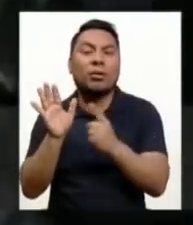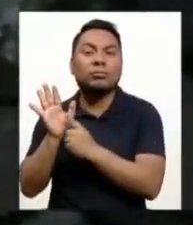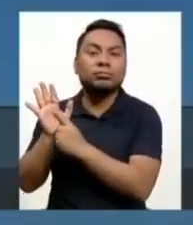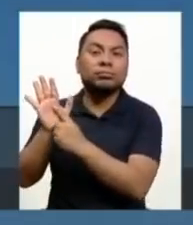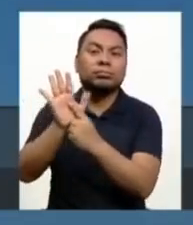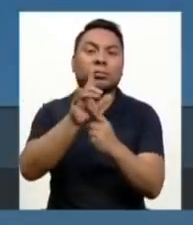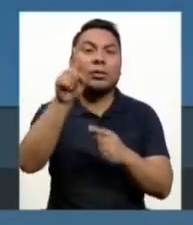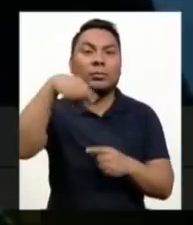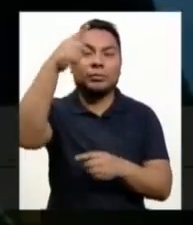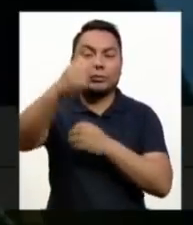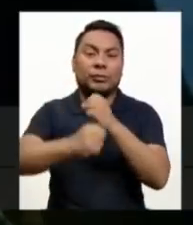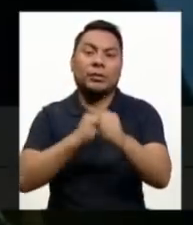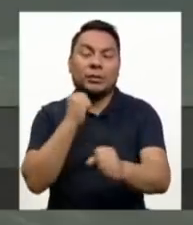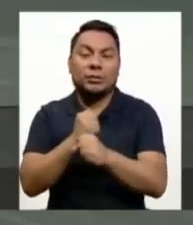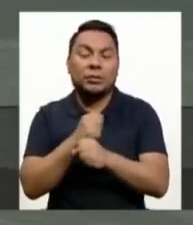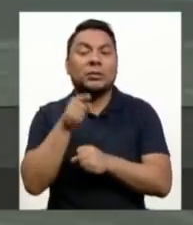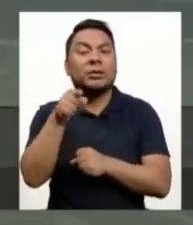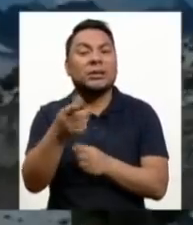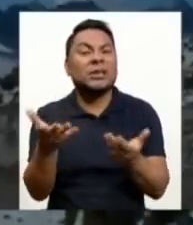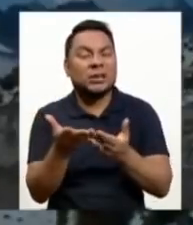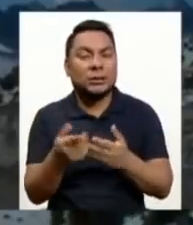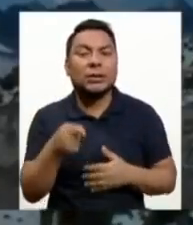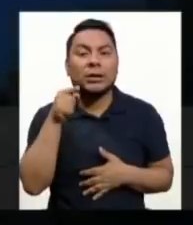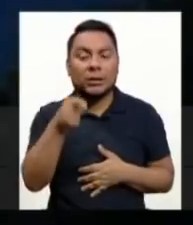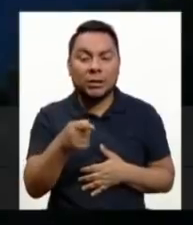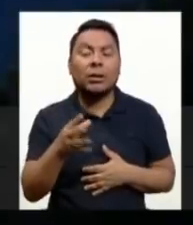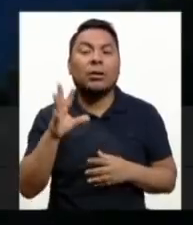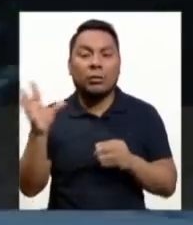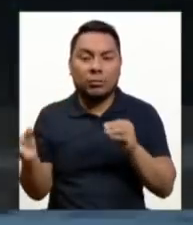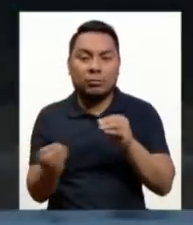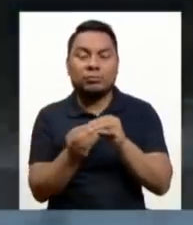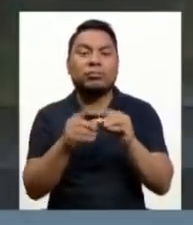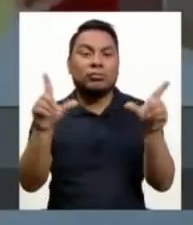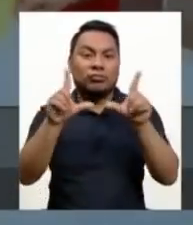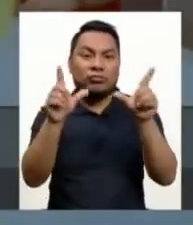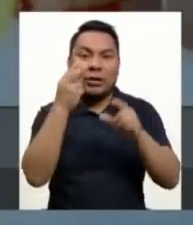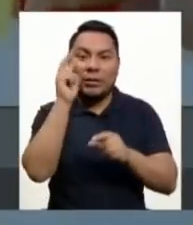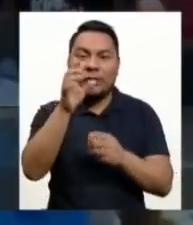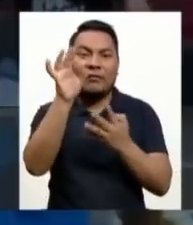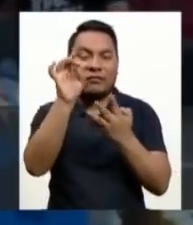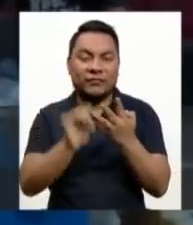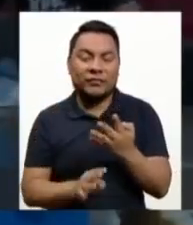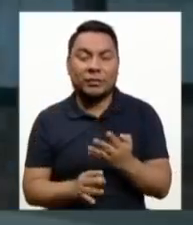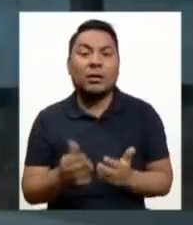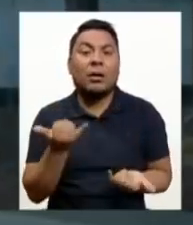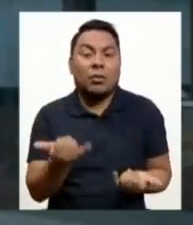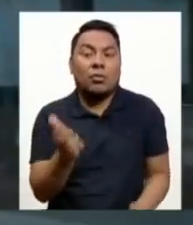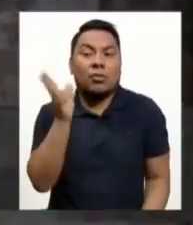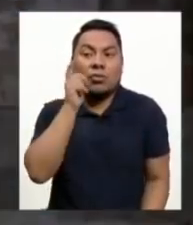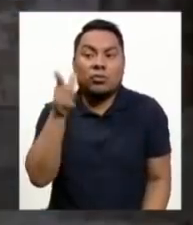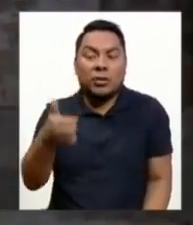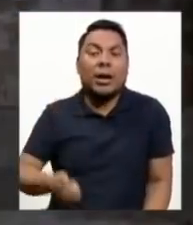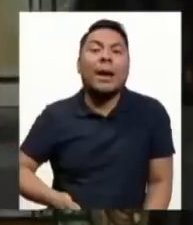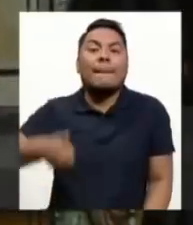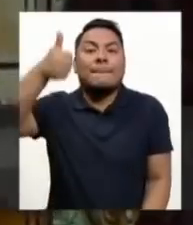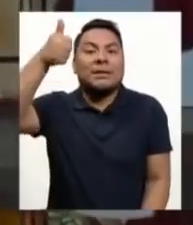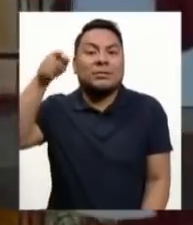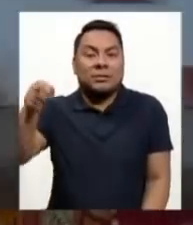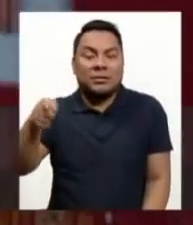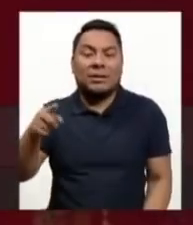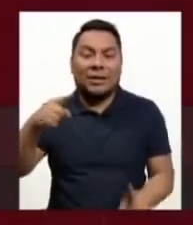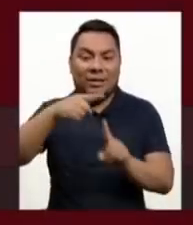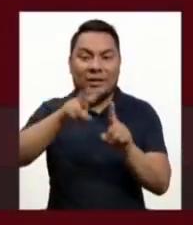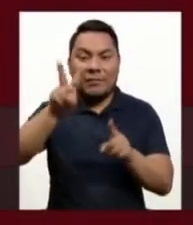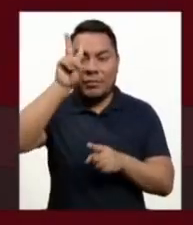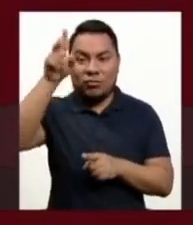próximo año y que van a contar en su parrilla. Vamos a escuchar las palabras del presidente del directorio, Hugo Coya,